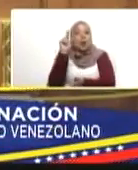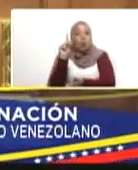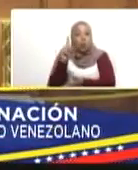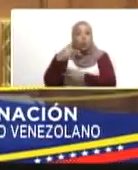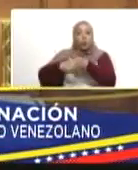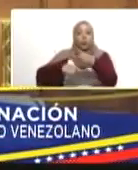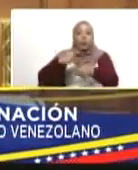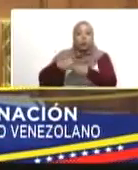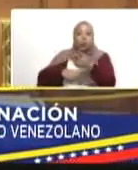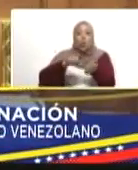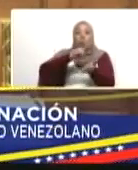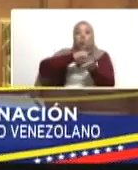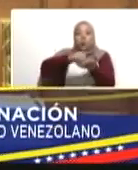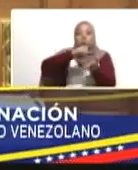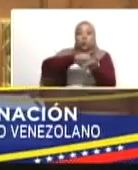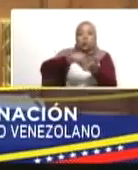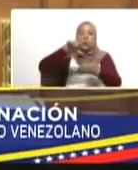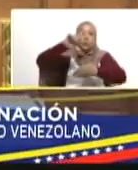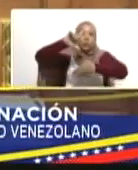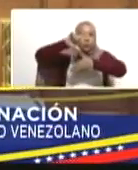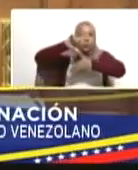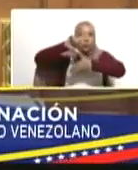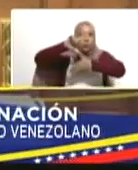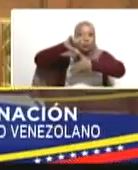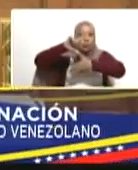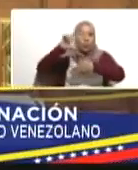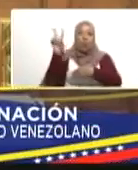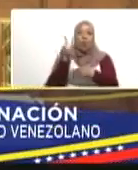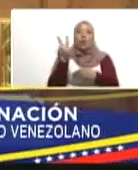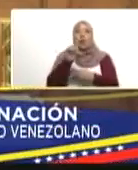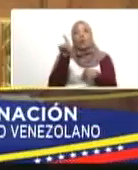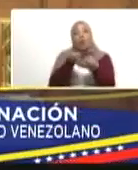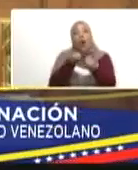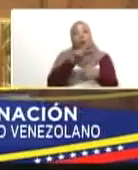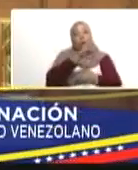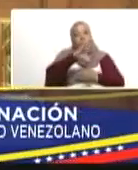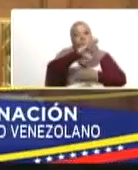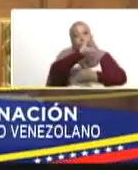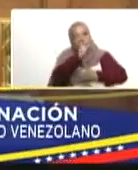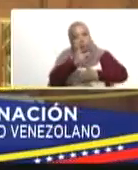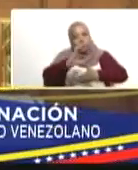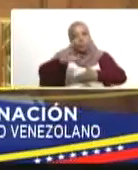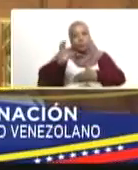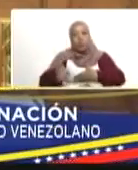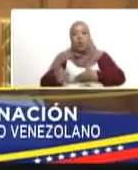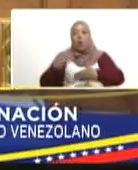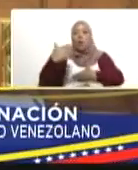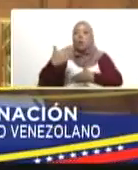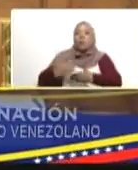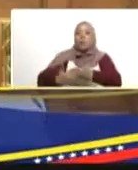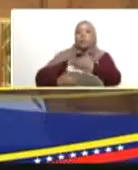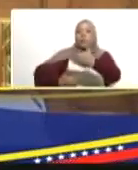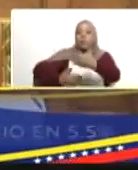productor de quesos de América Latina y el Caribe paso a paso Vamos